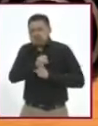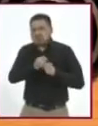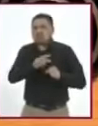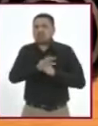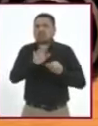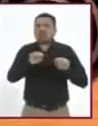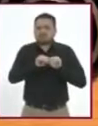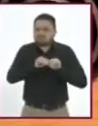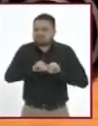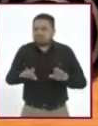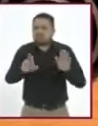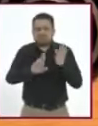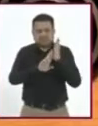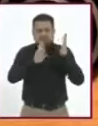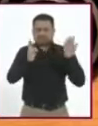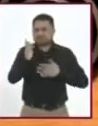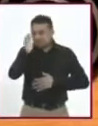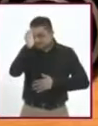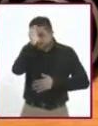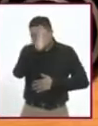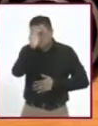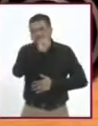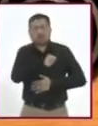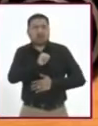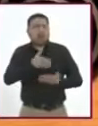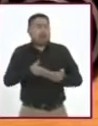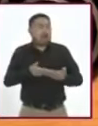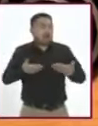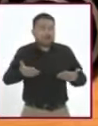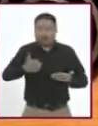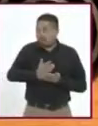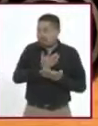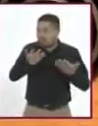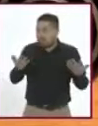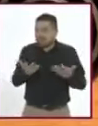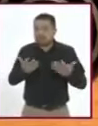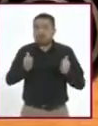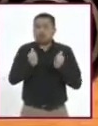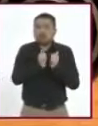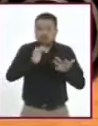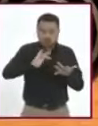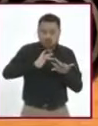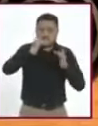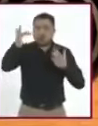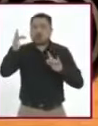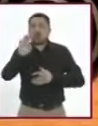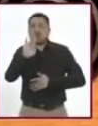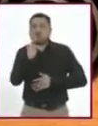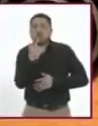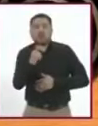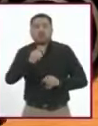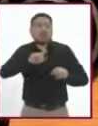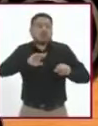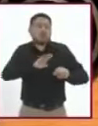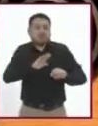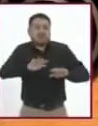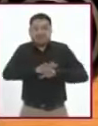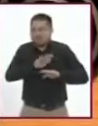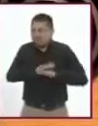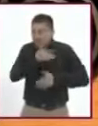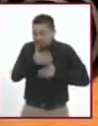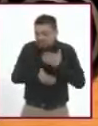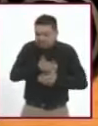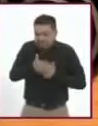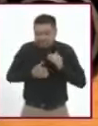de publicaciones y revistas científicas. Ahora se hace además a través de redes sociales o blogs. ¿Cómo cambian los tiempos y